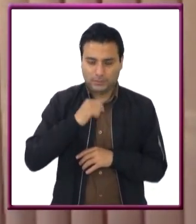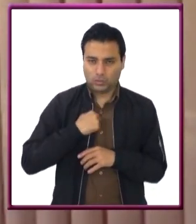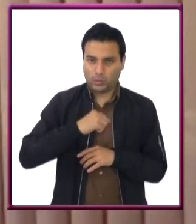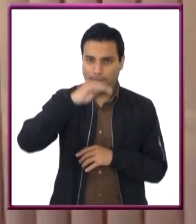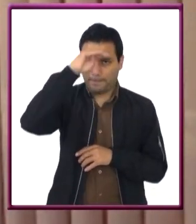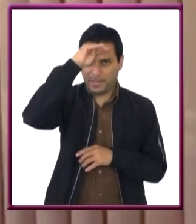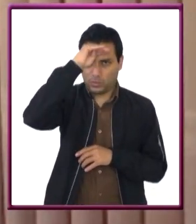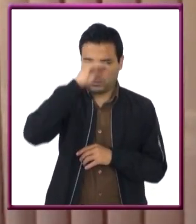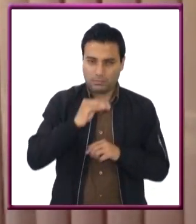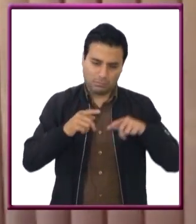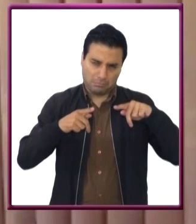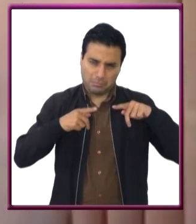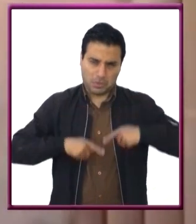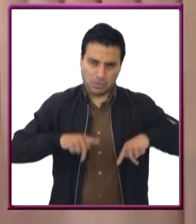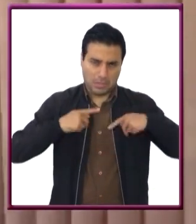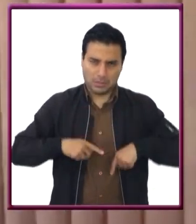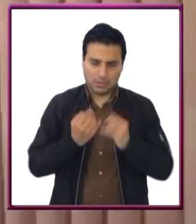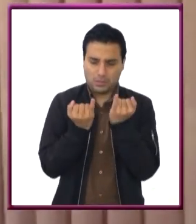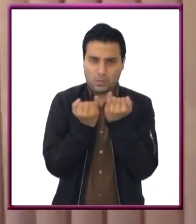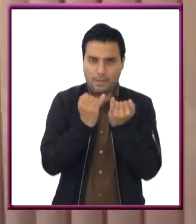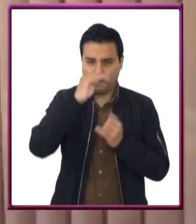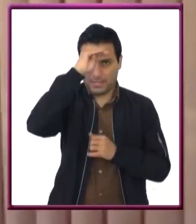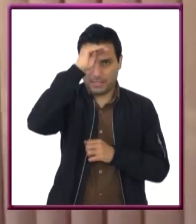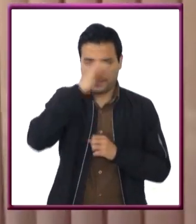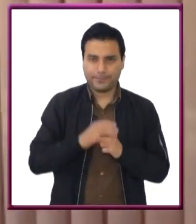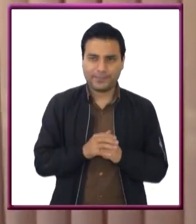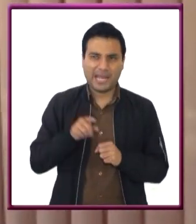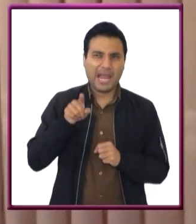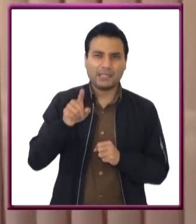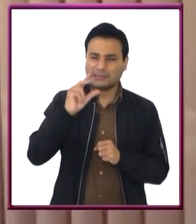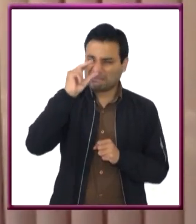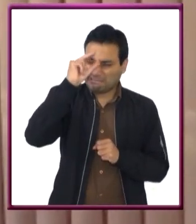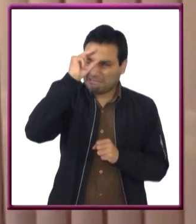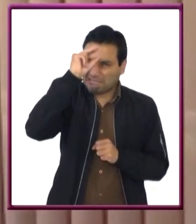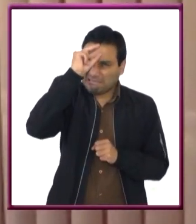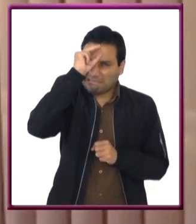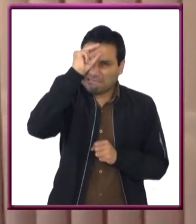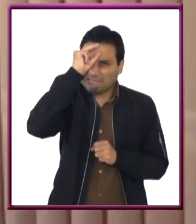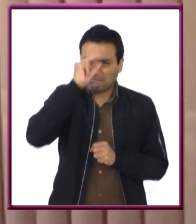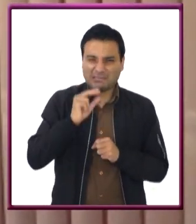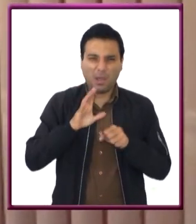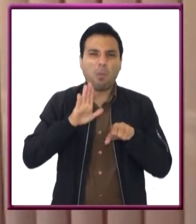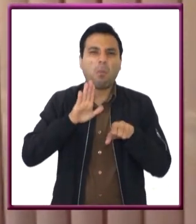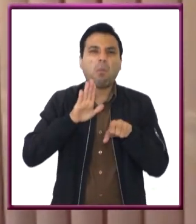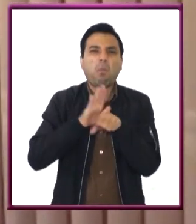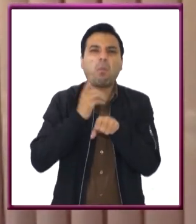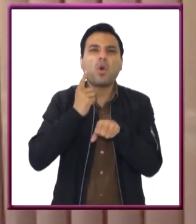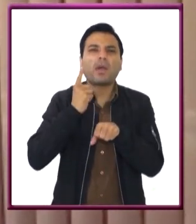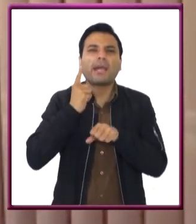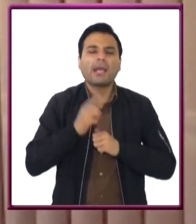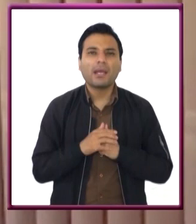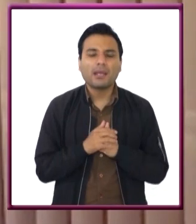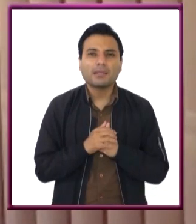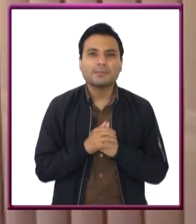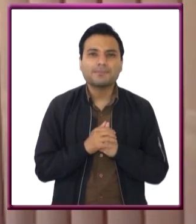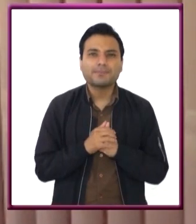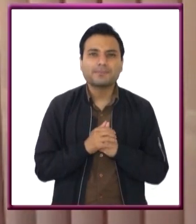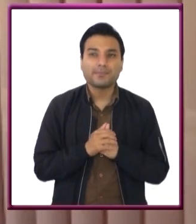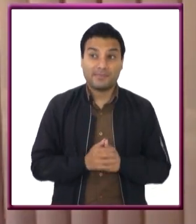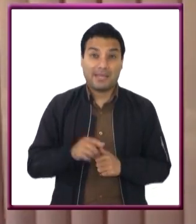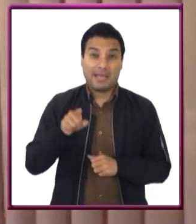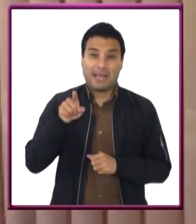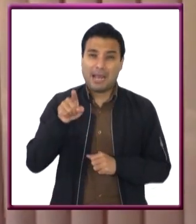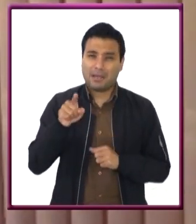yo considero, al igual que mucha gente, que la gran genialidad de Leonardo da Vinci consistió en